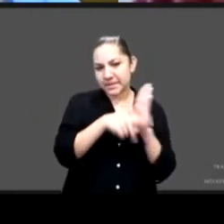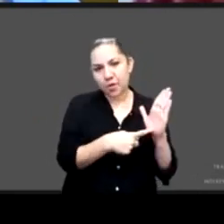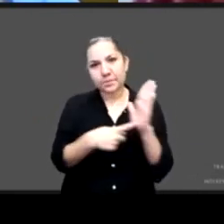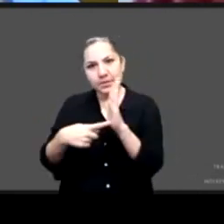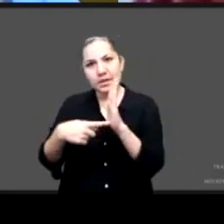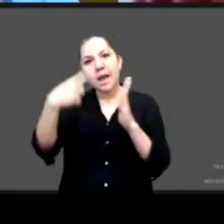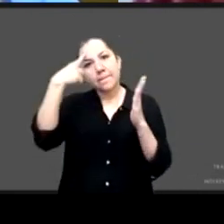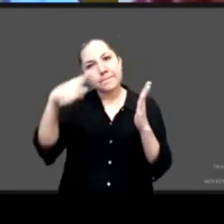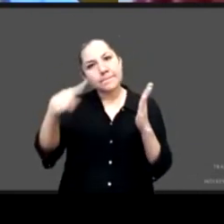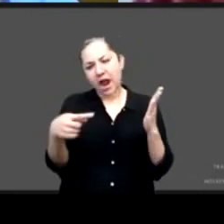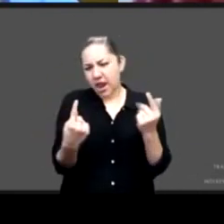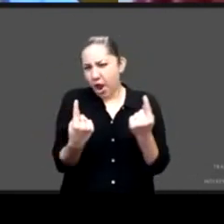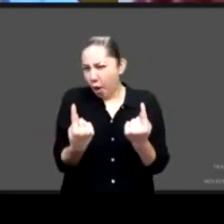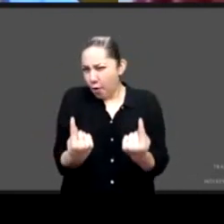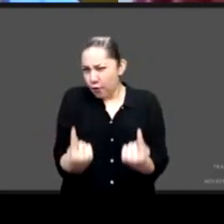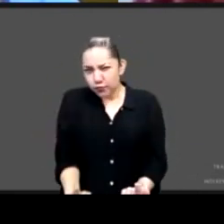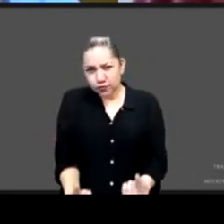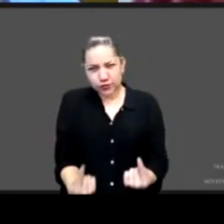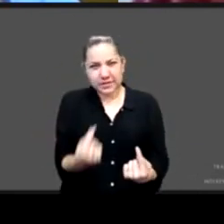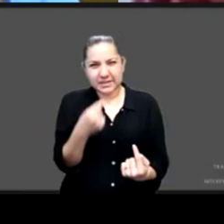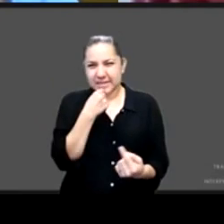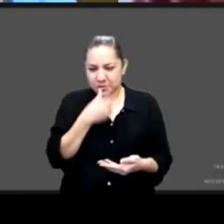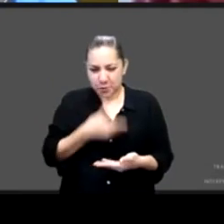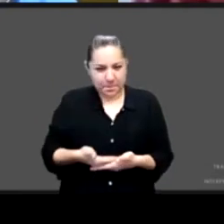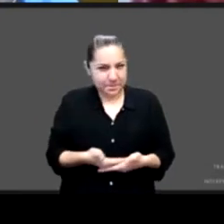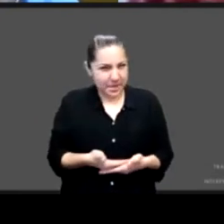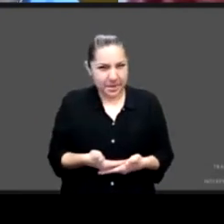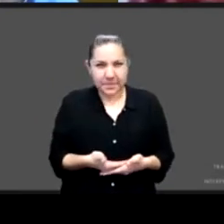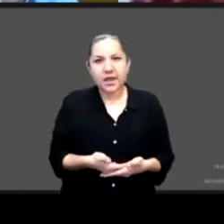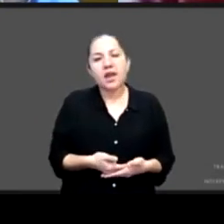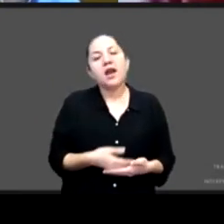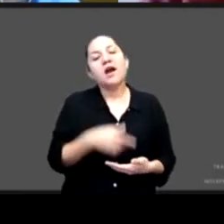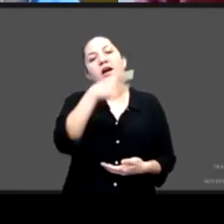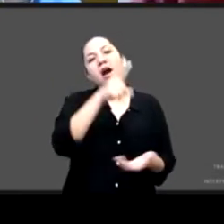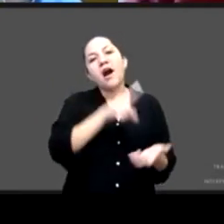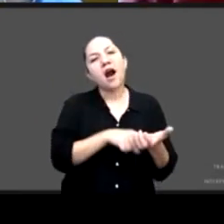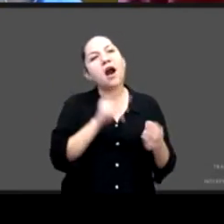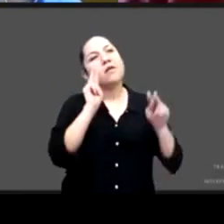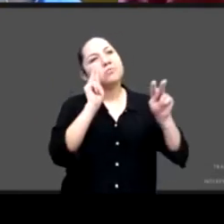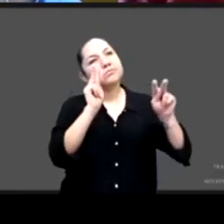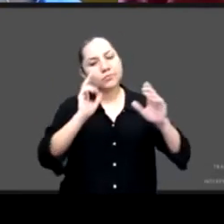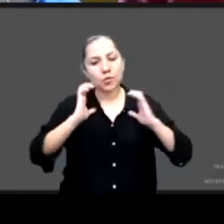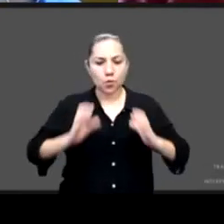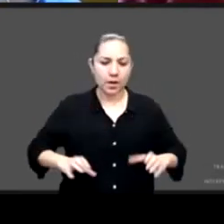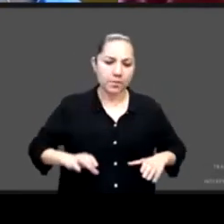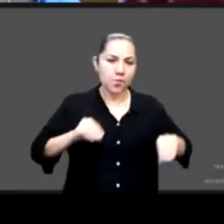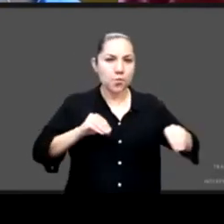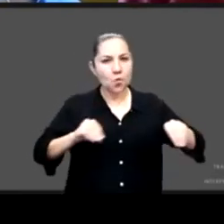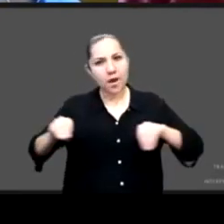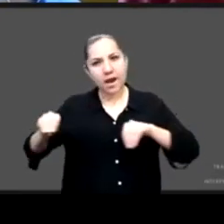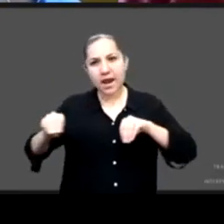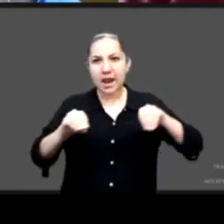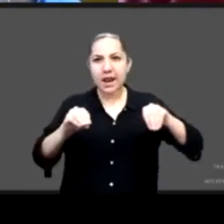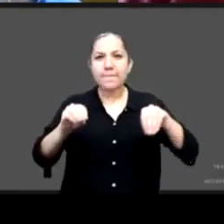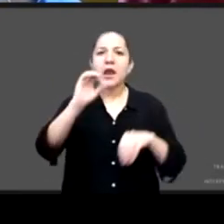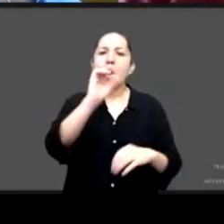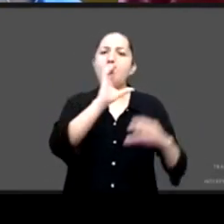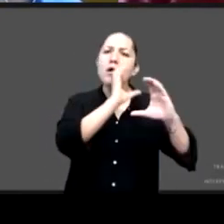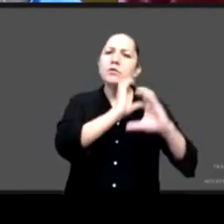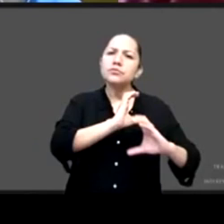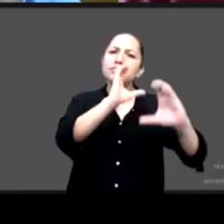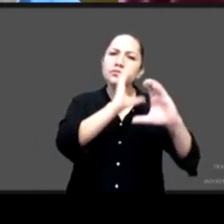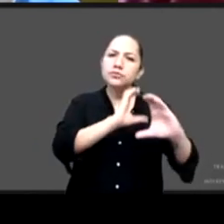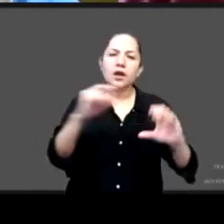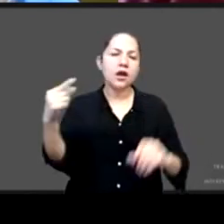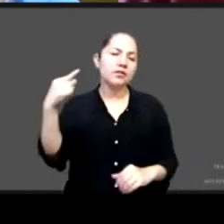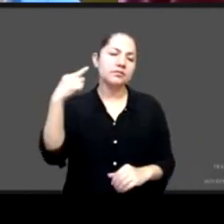corporalmente a los bebés con arrullos, con movimientos sencillos para las mamás y los